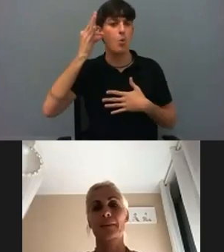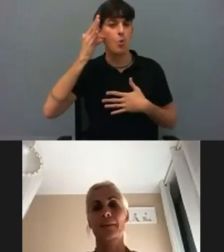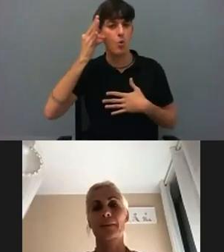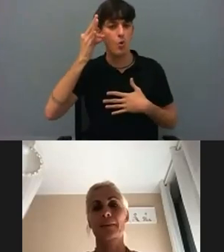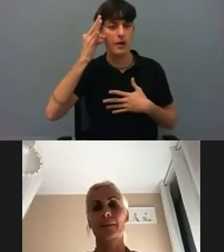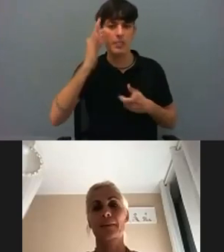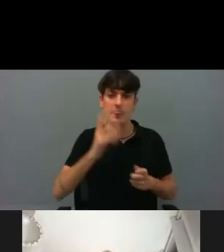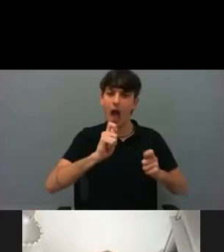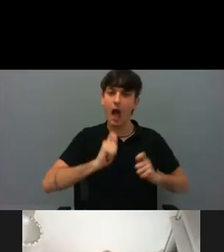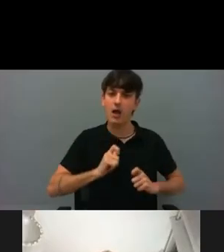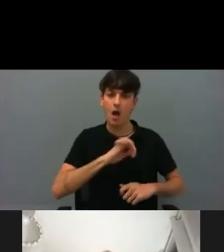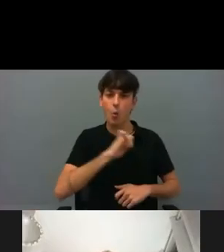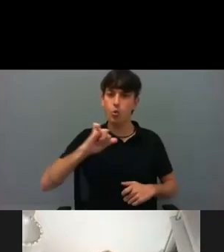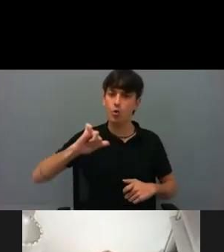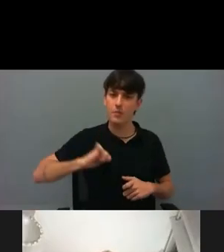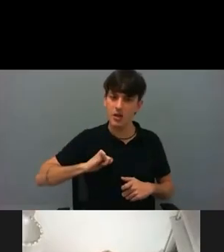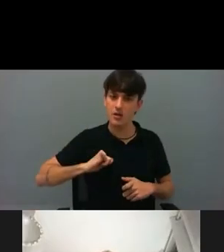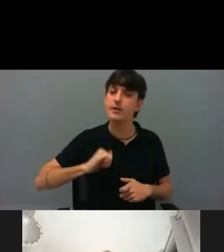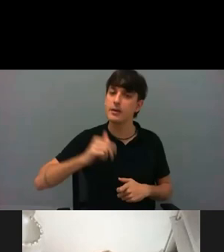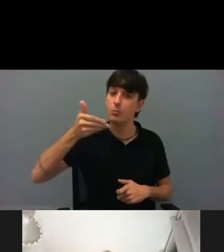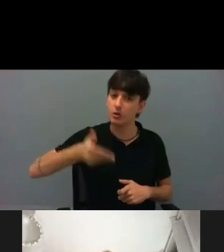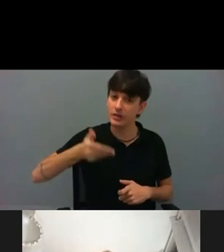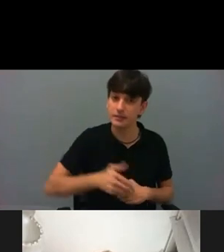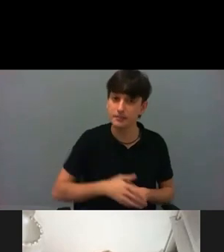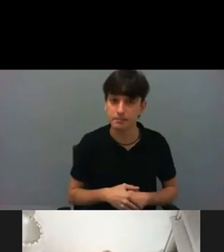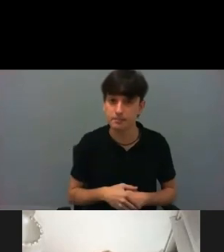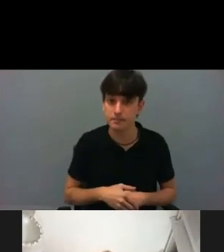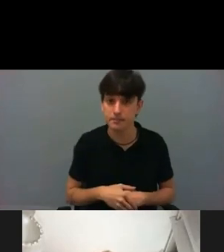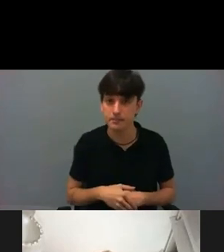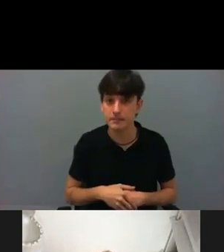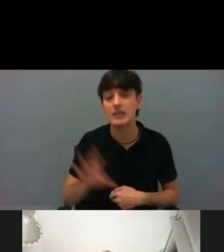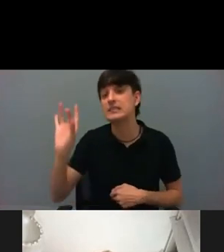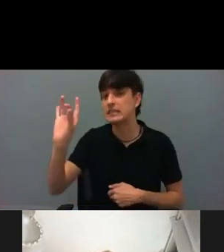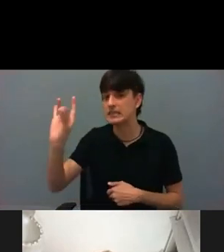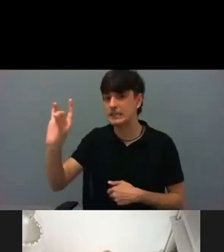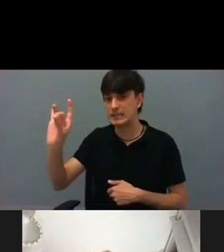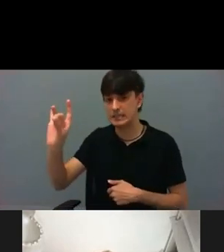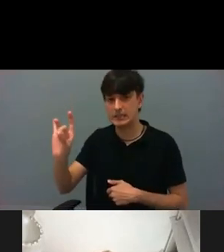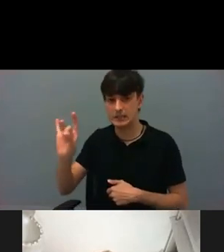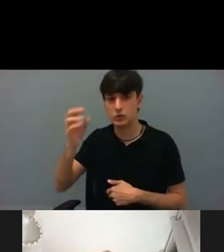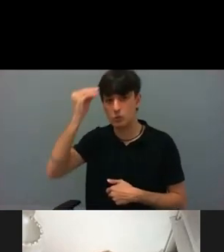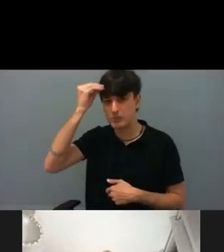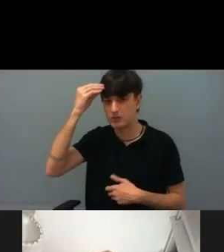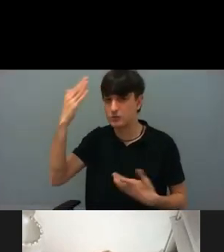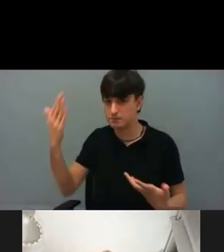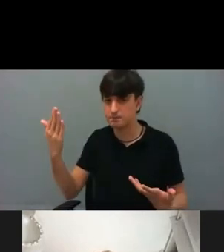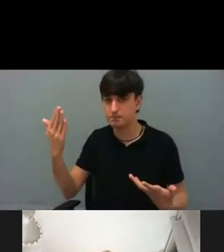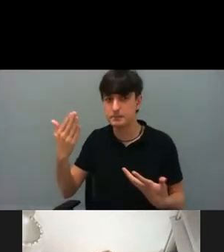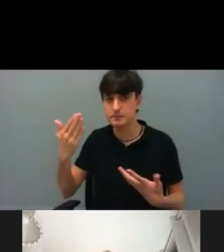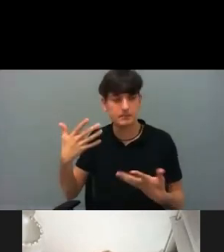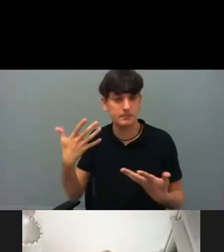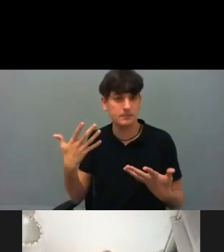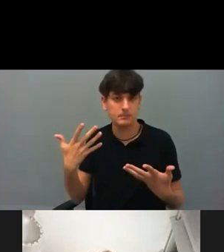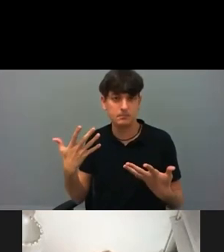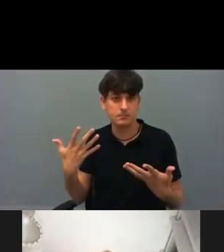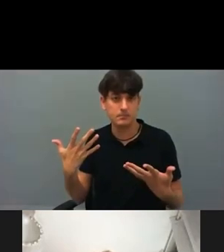de autonomía, ¿no? Entonces, bueno. Sí. Sí, yo creo que eso también, en todos los casos